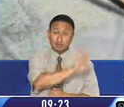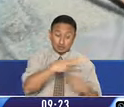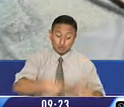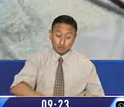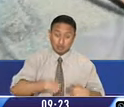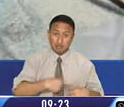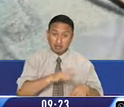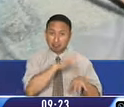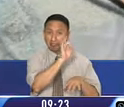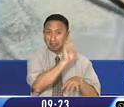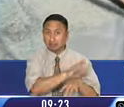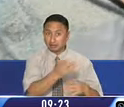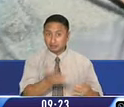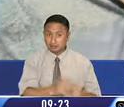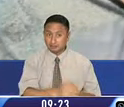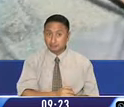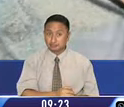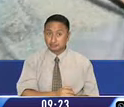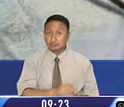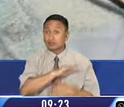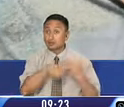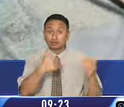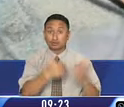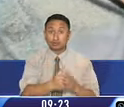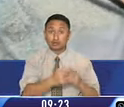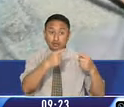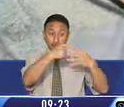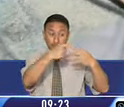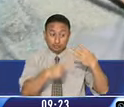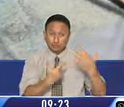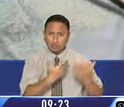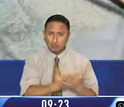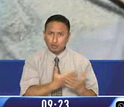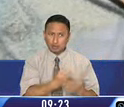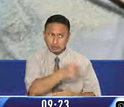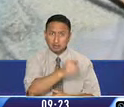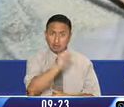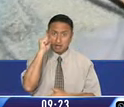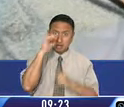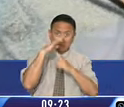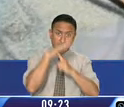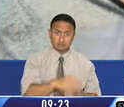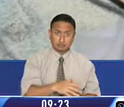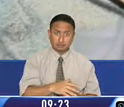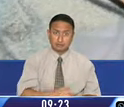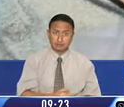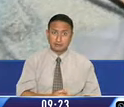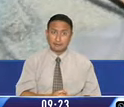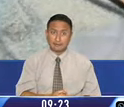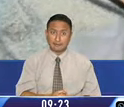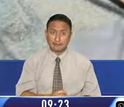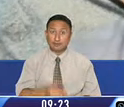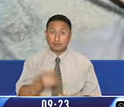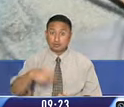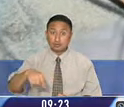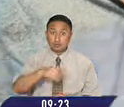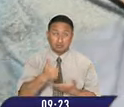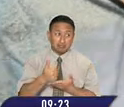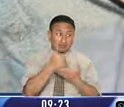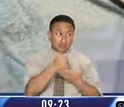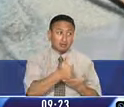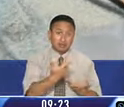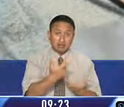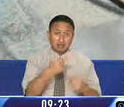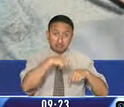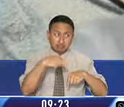ecuatoriano, donde fueron todas las violaciones que están recontra comprobados, no toman el tiempo para